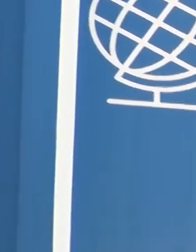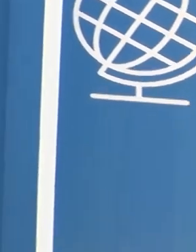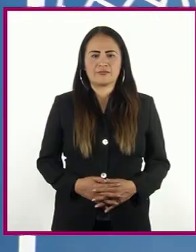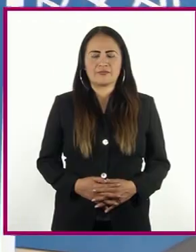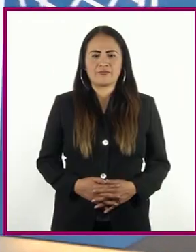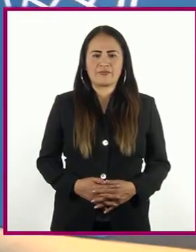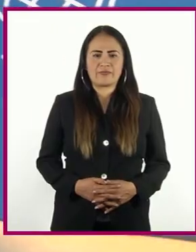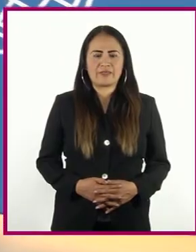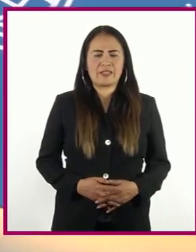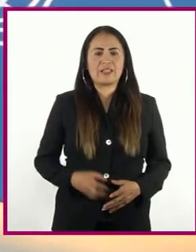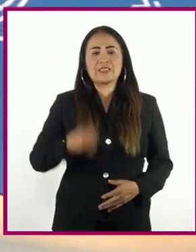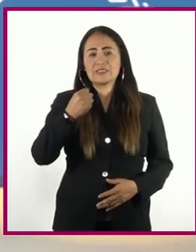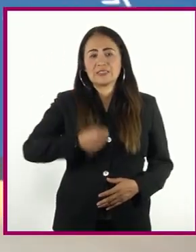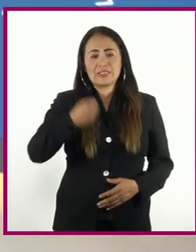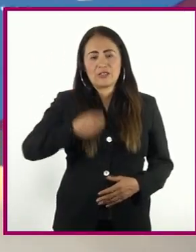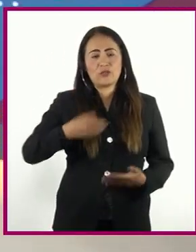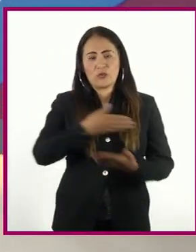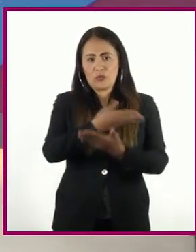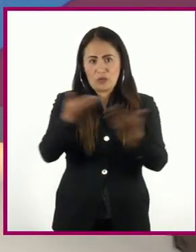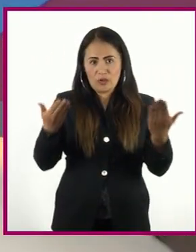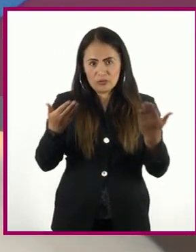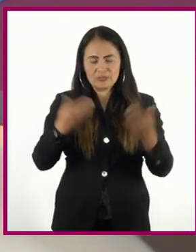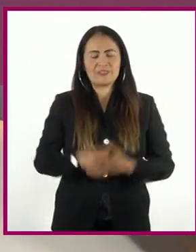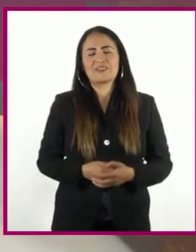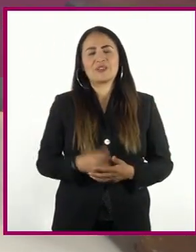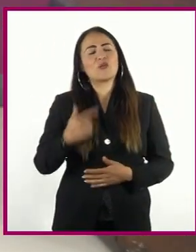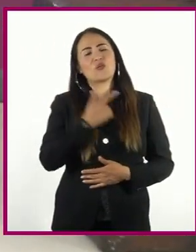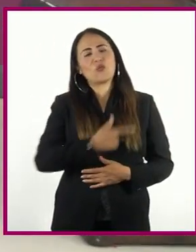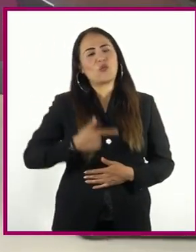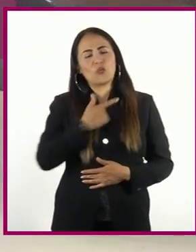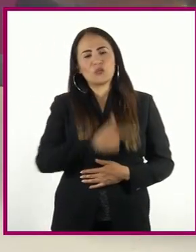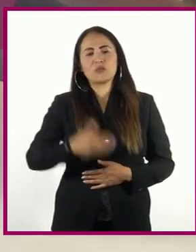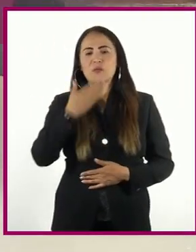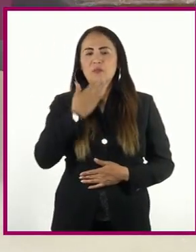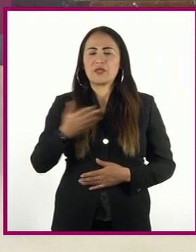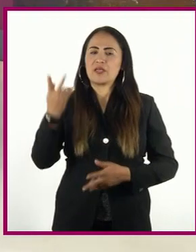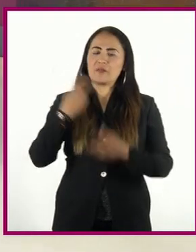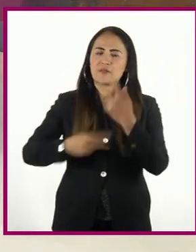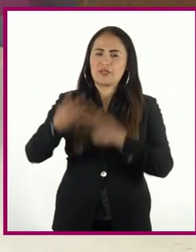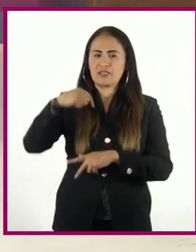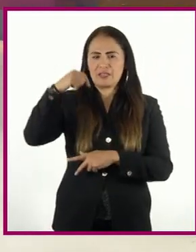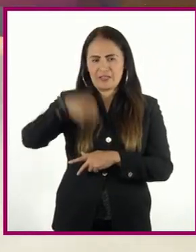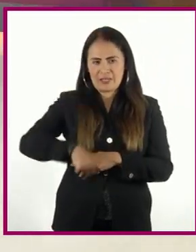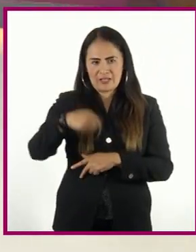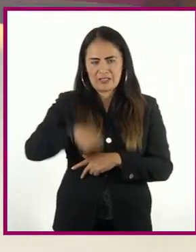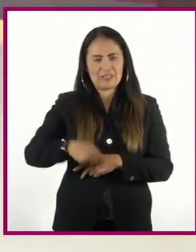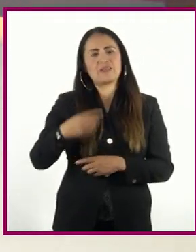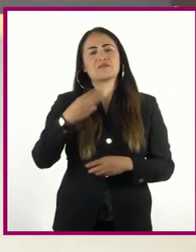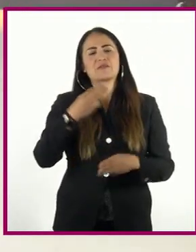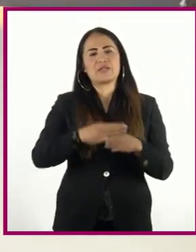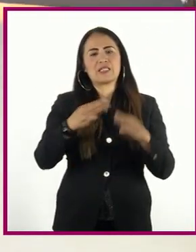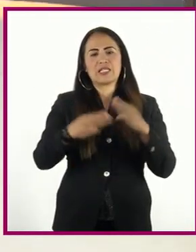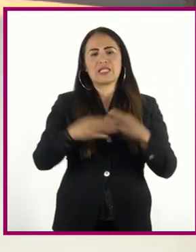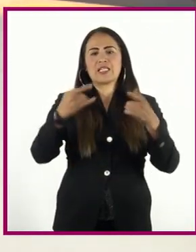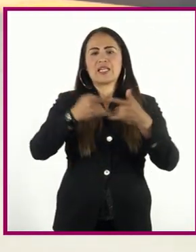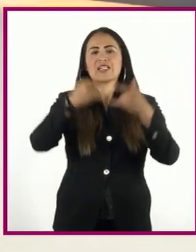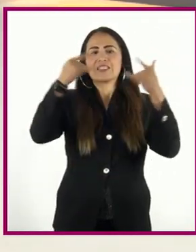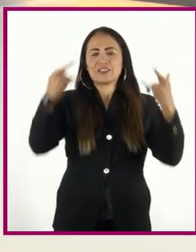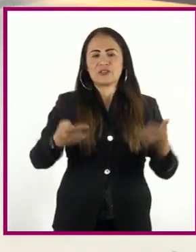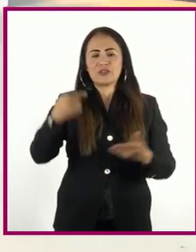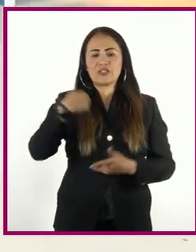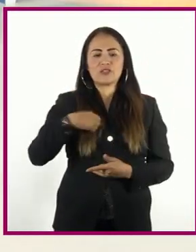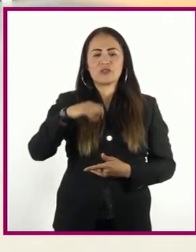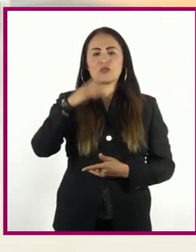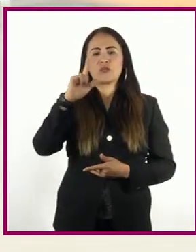Saludos a todas y todos. Qué gusto darles la bienvenida a una sesión más de la asignatura Historia. Soy Luis